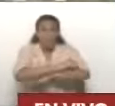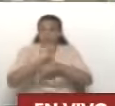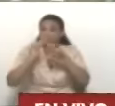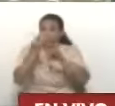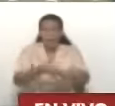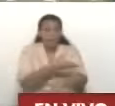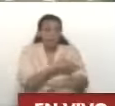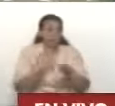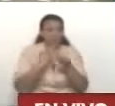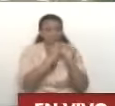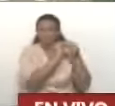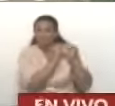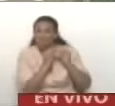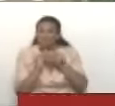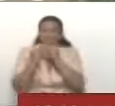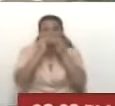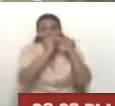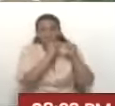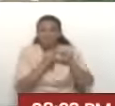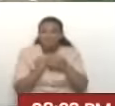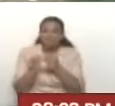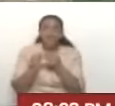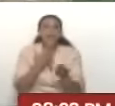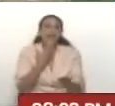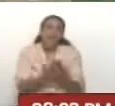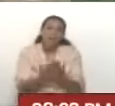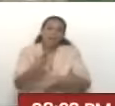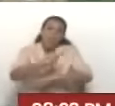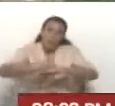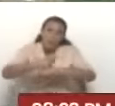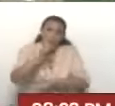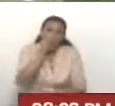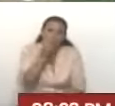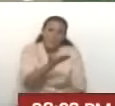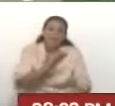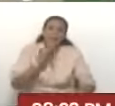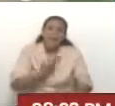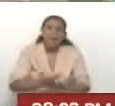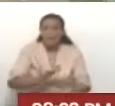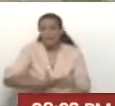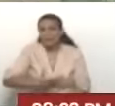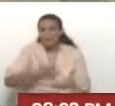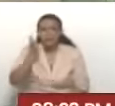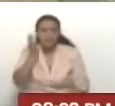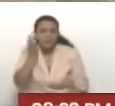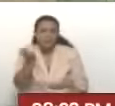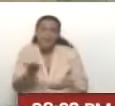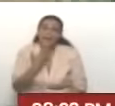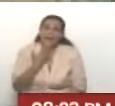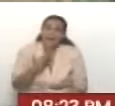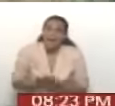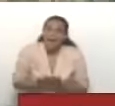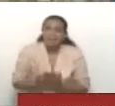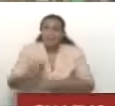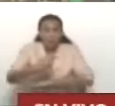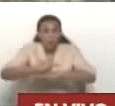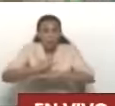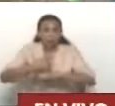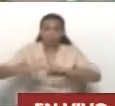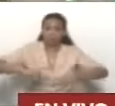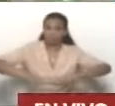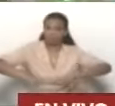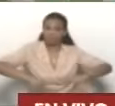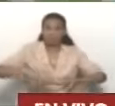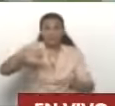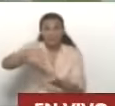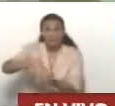los preparativos. Le doy gracias pues al gobernador, a la alcaldesa, que están gobernando